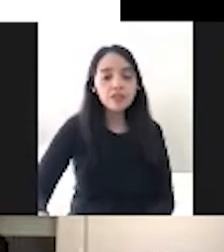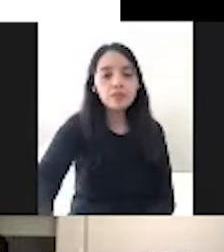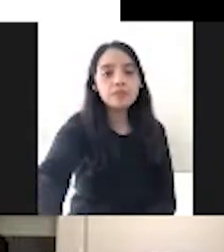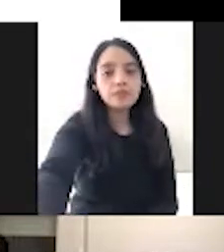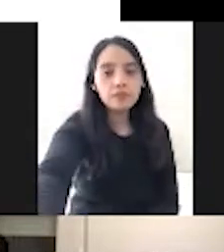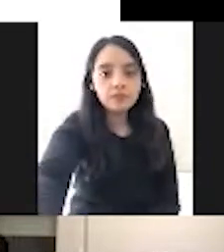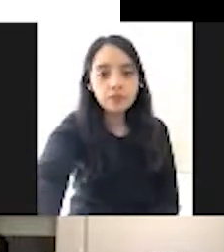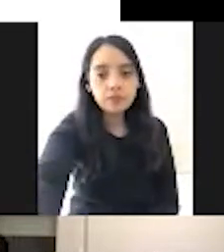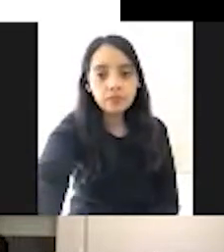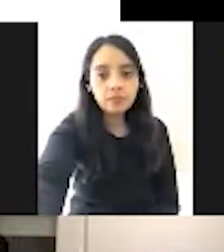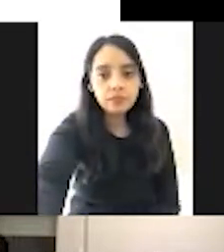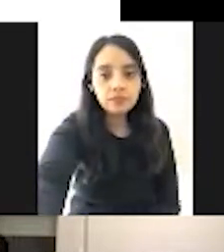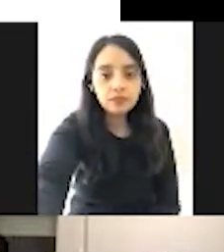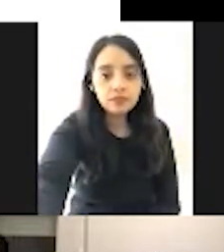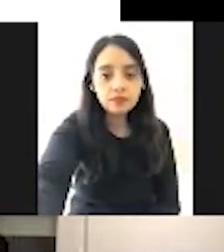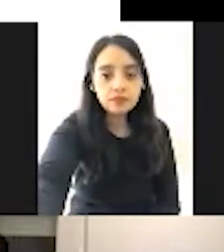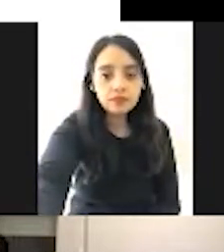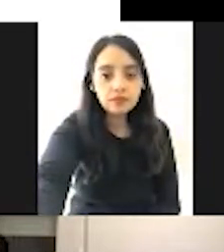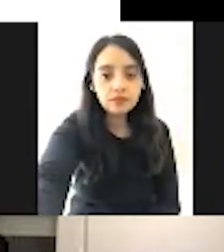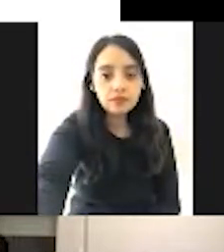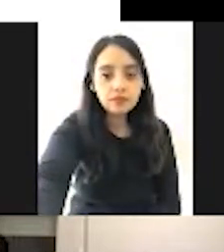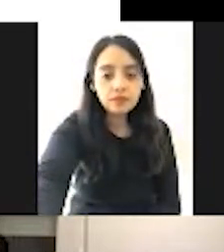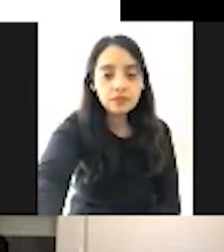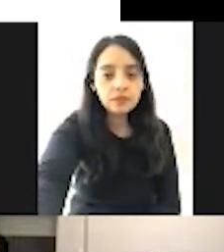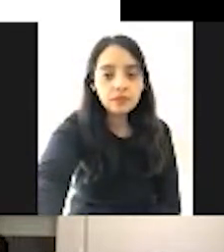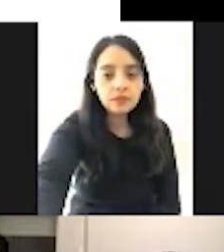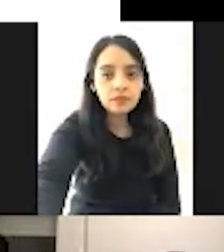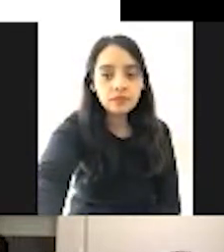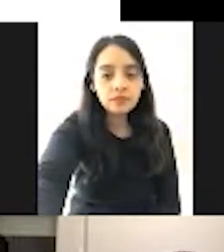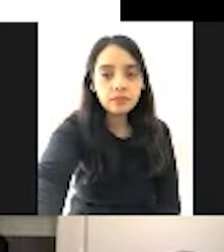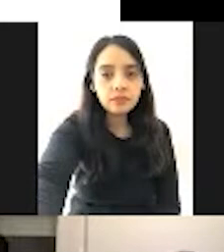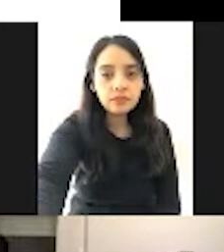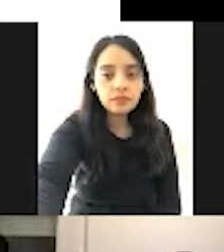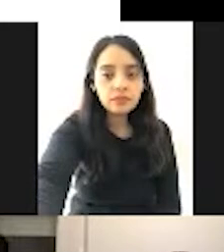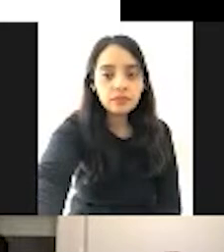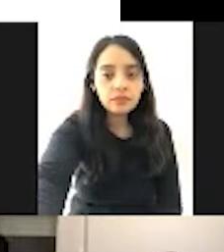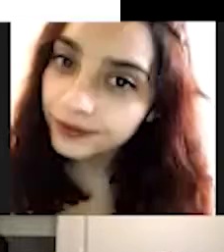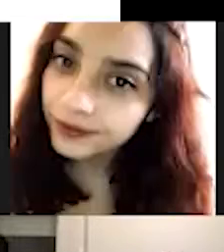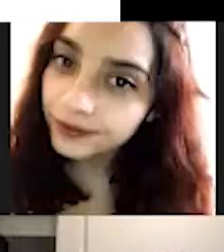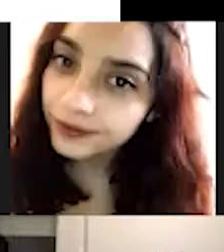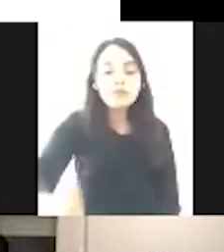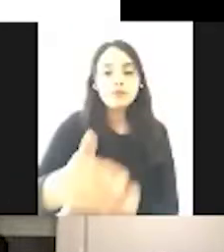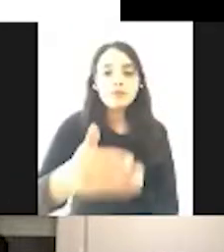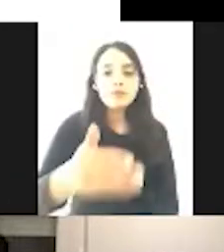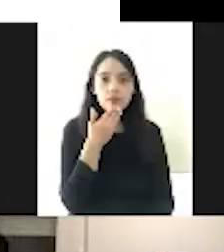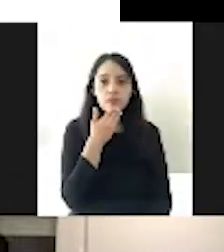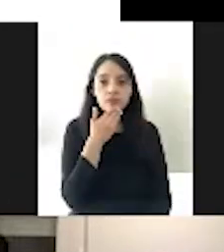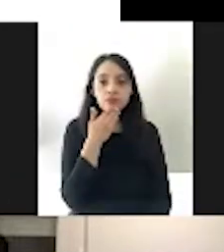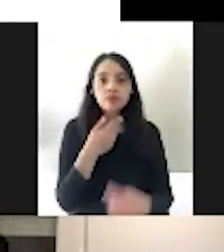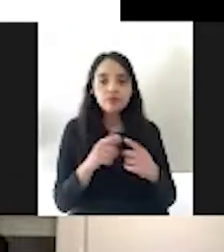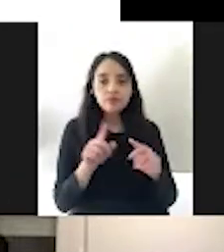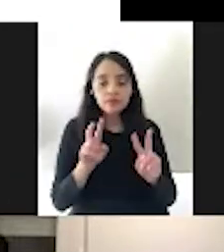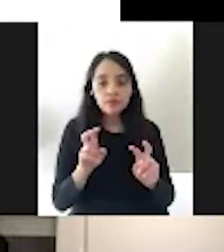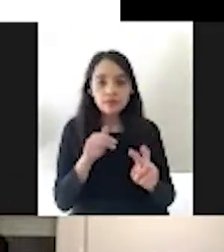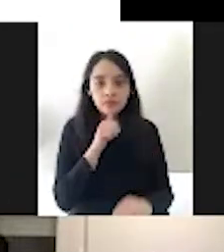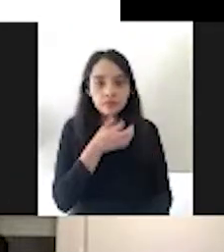el trabajo de campo con los agentes educativos de la escuela. Debo decir que me faltó algo, que el trabajo de